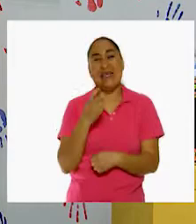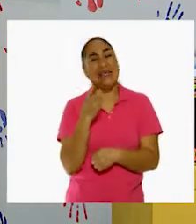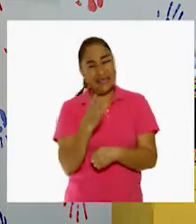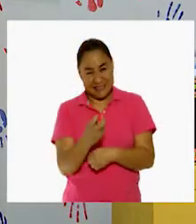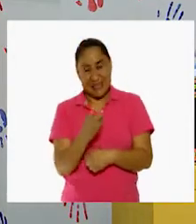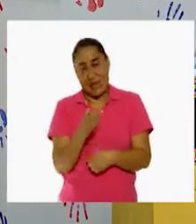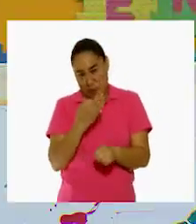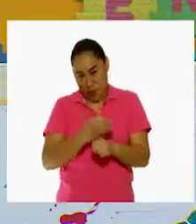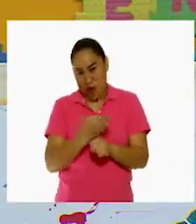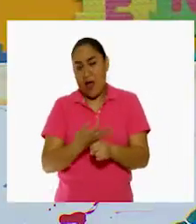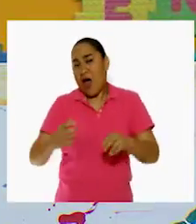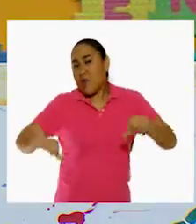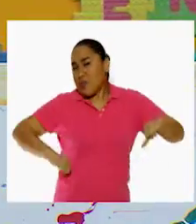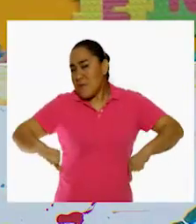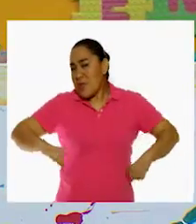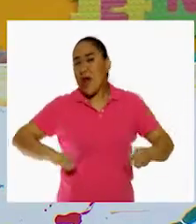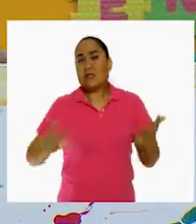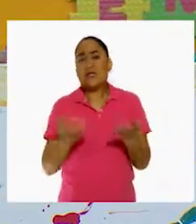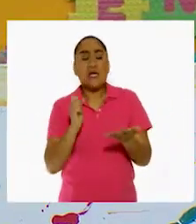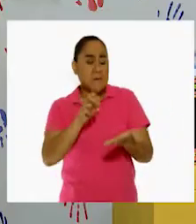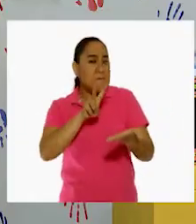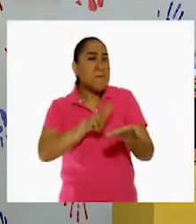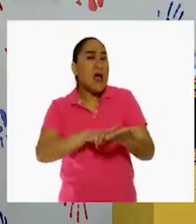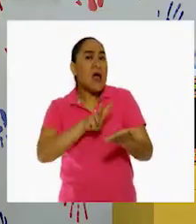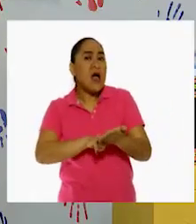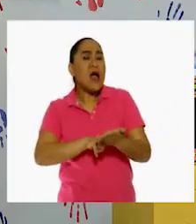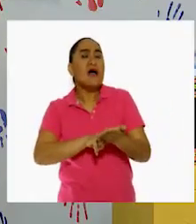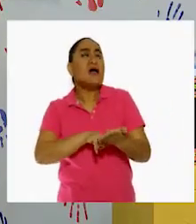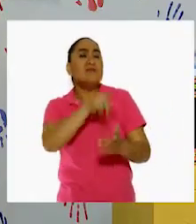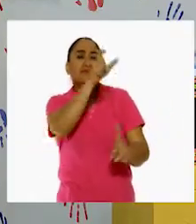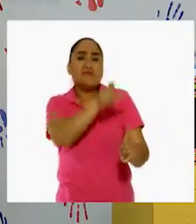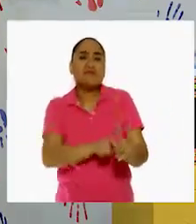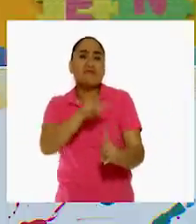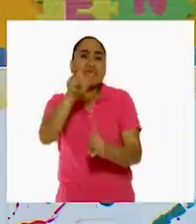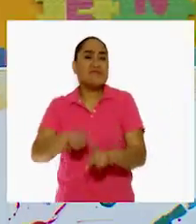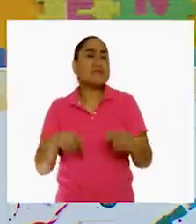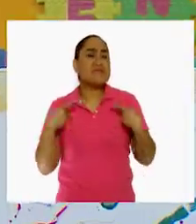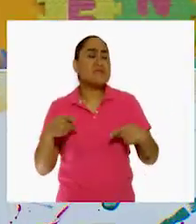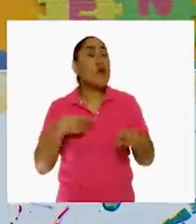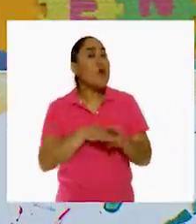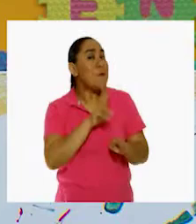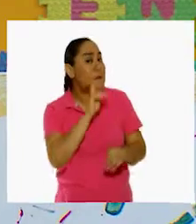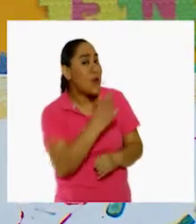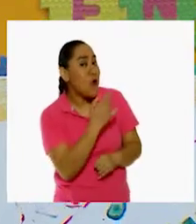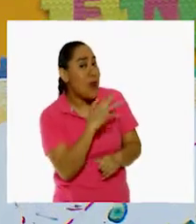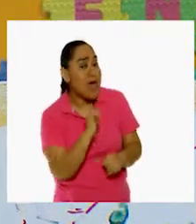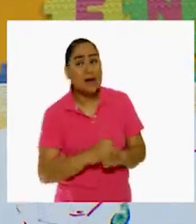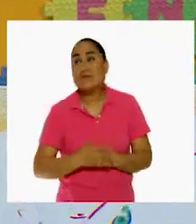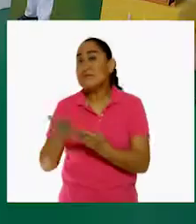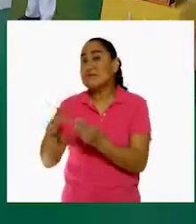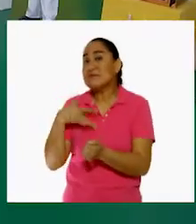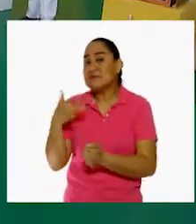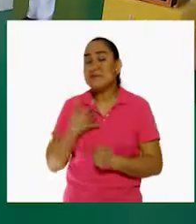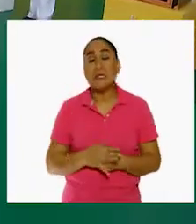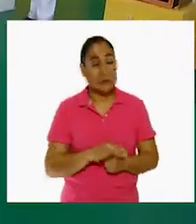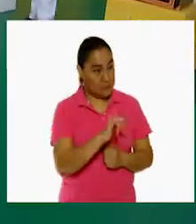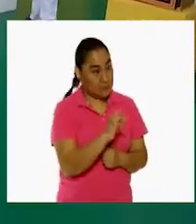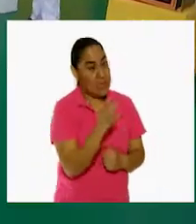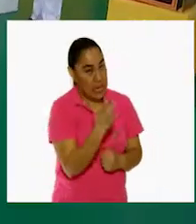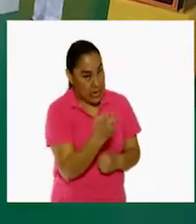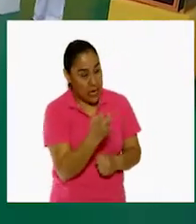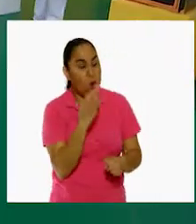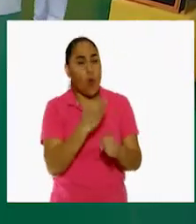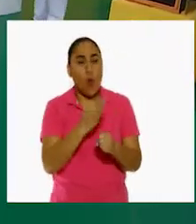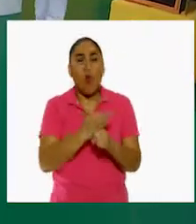hagamos una actividad sobre el valor como seres humanos. ¿Qué te parece, Gloria? ¡Ay, muy bien! ¿Qué te parece? Me encanta la idea. Justo estamos dialogando, Gloria, sobre